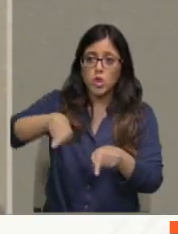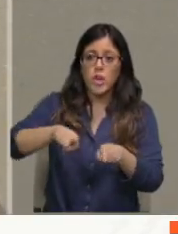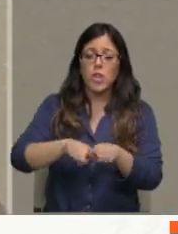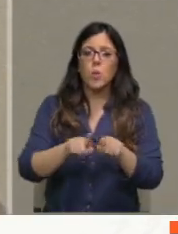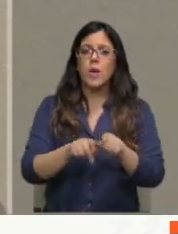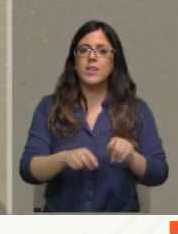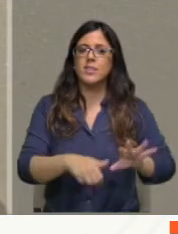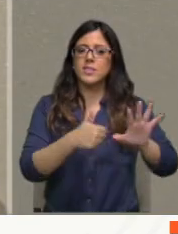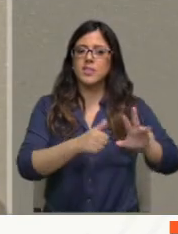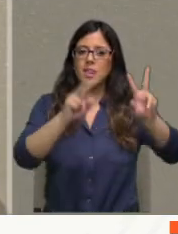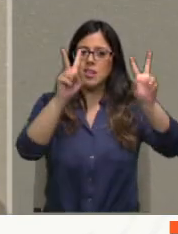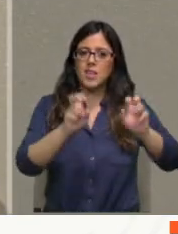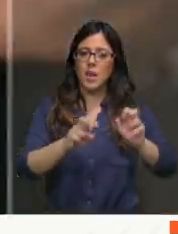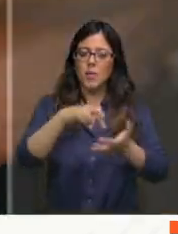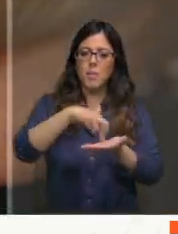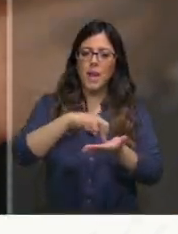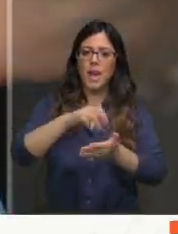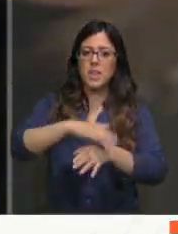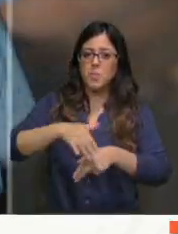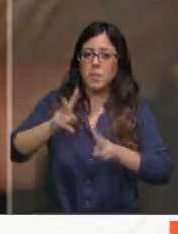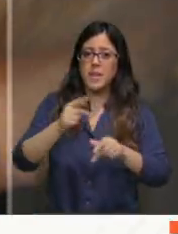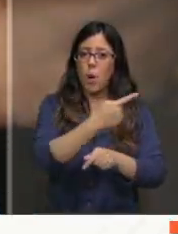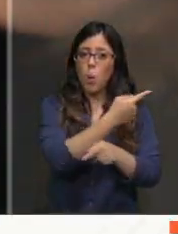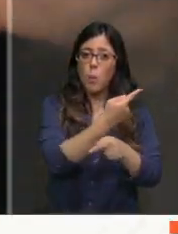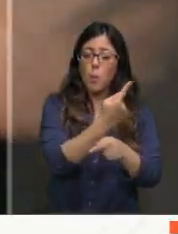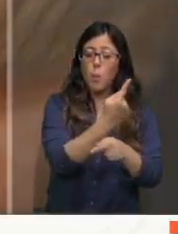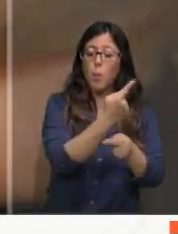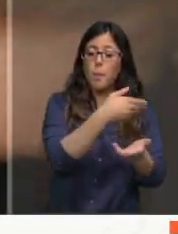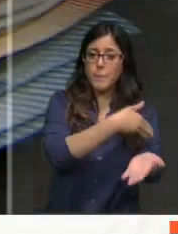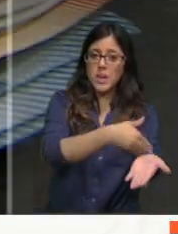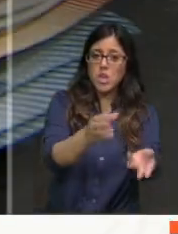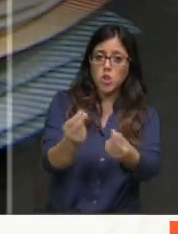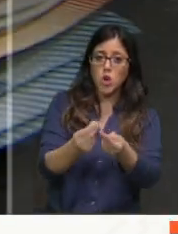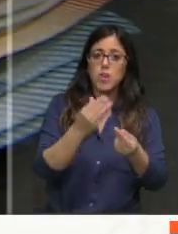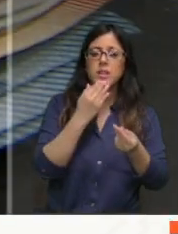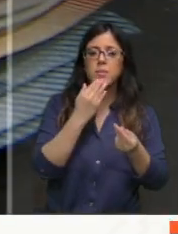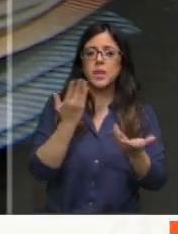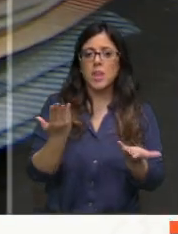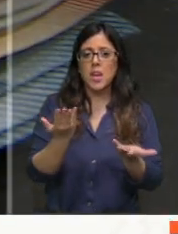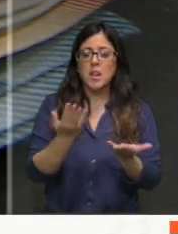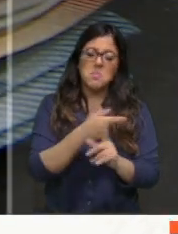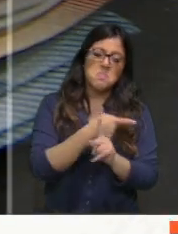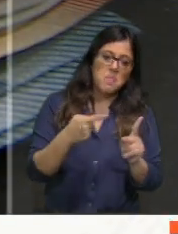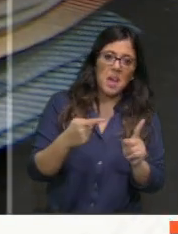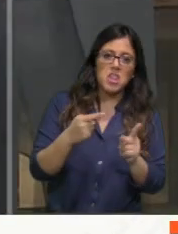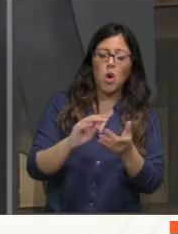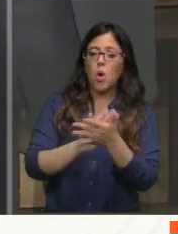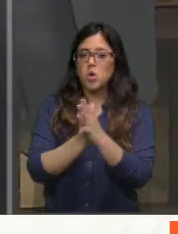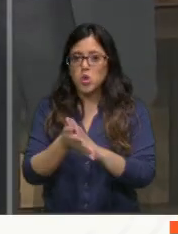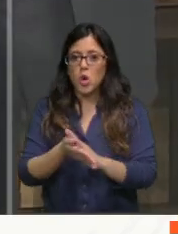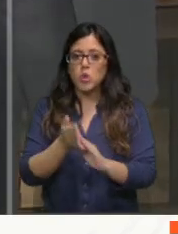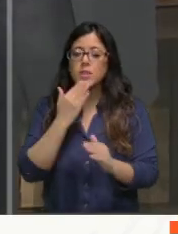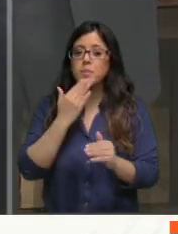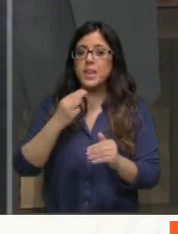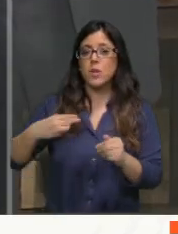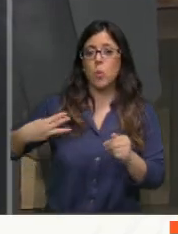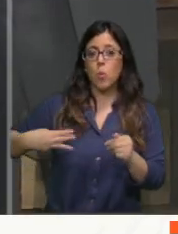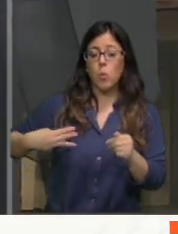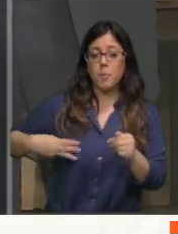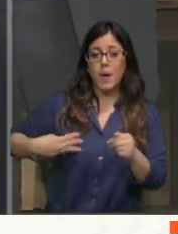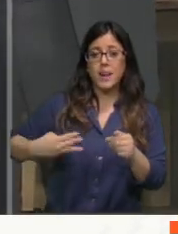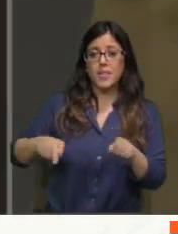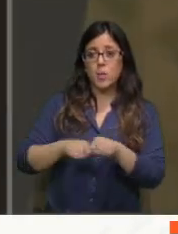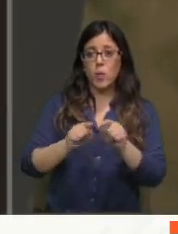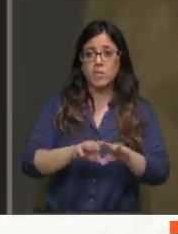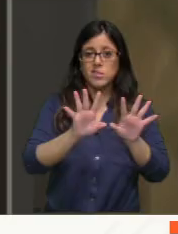las que van desde permitir sacar un millón hasta el retiro parcial o total de los fondos Este martes se sumó un proyecto acotado a diez